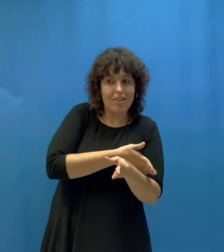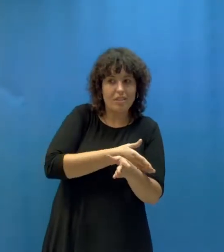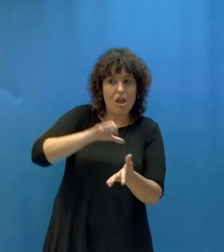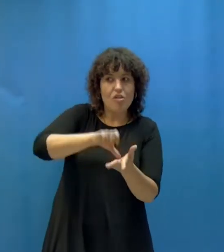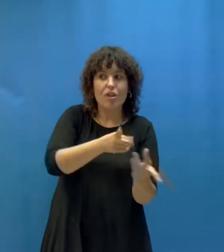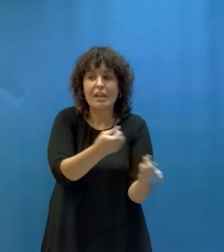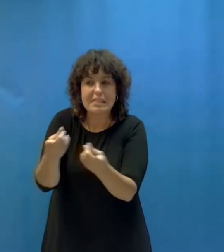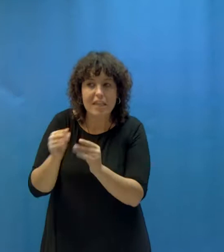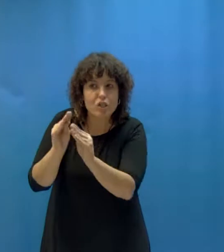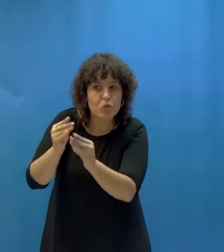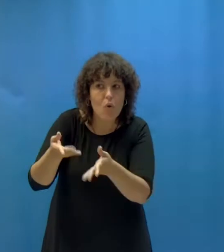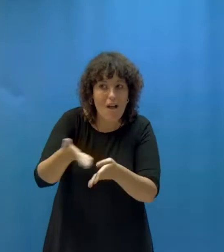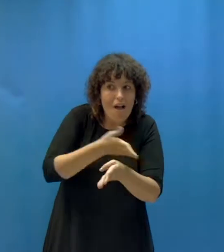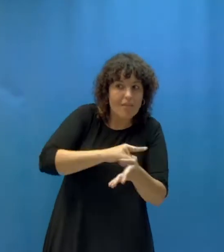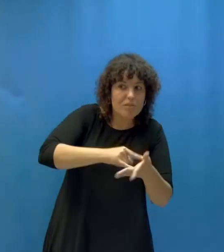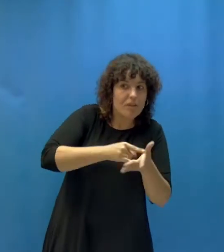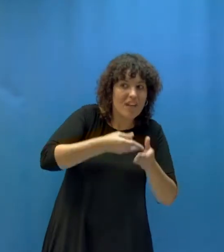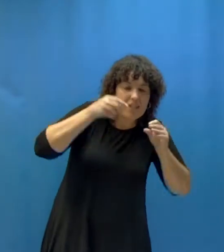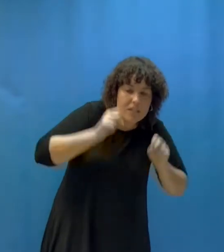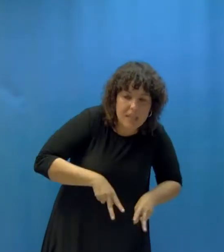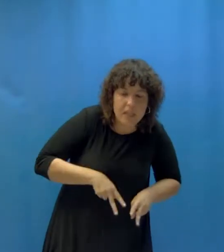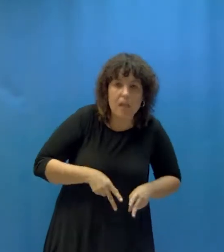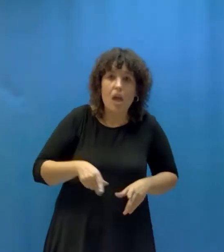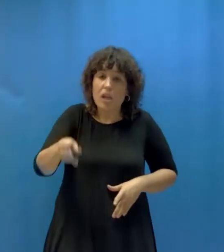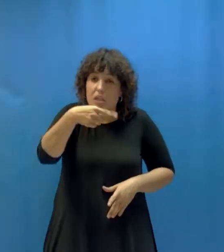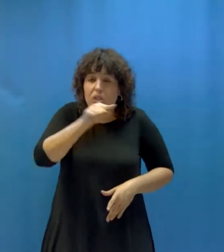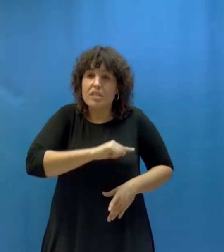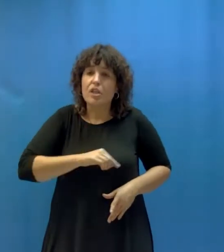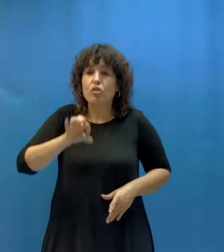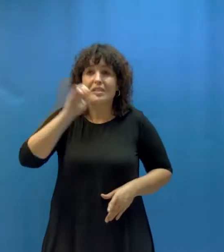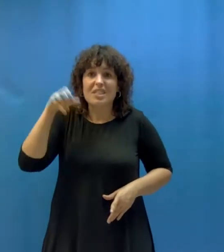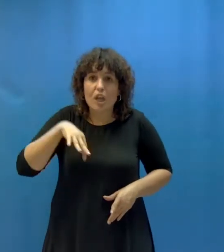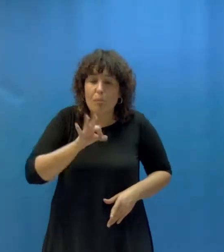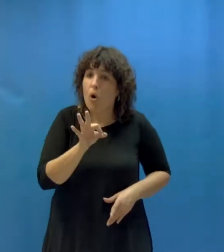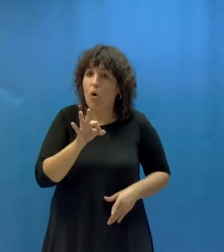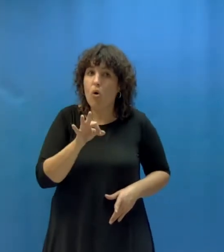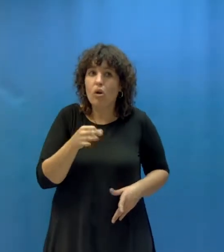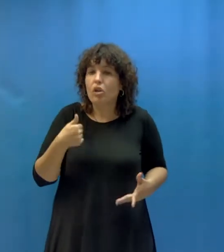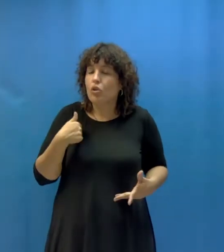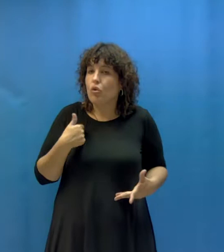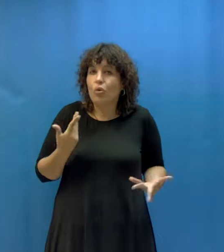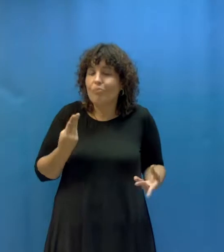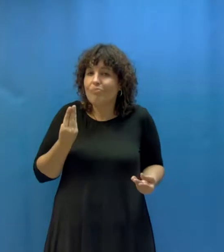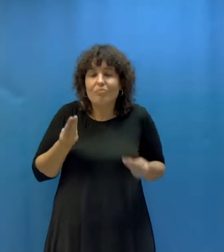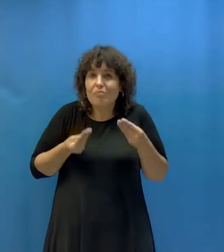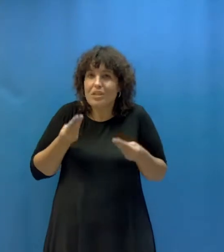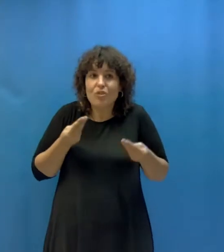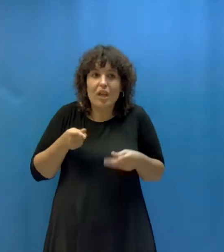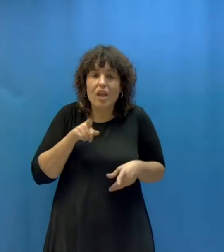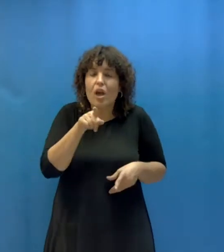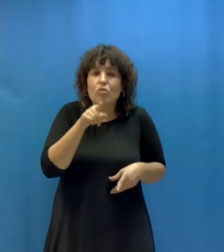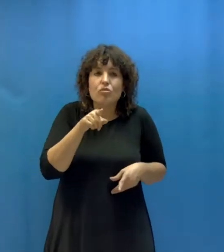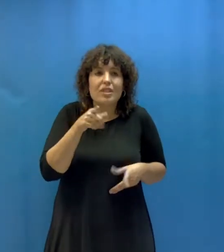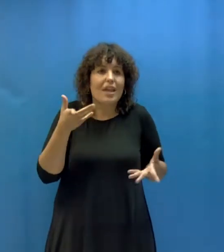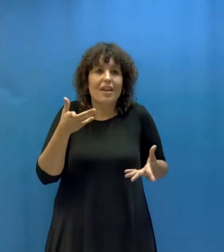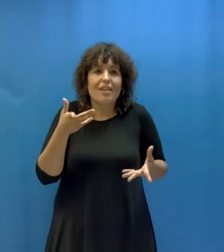necesita. Yo no sé, señor Simó, qué hace usted con tantas vallas, pero tengo la sensación de que el récord olímpico de vallas no va a